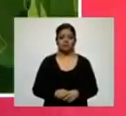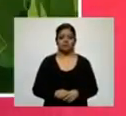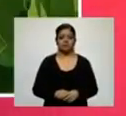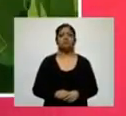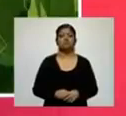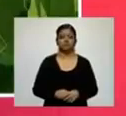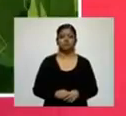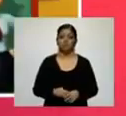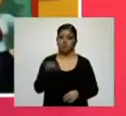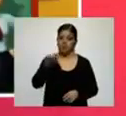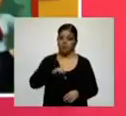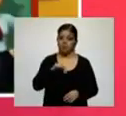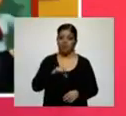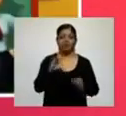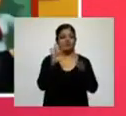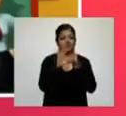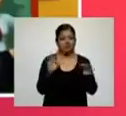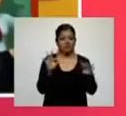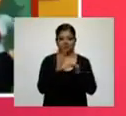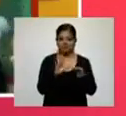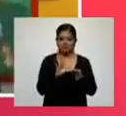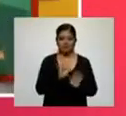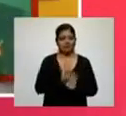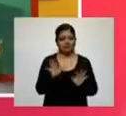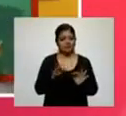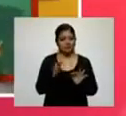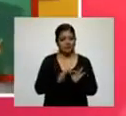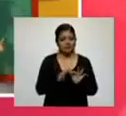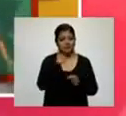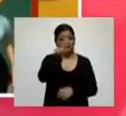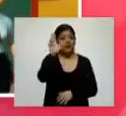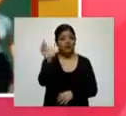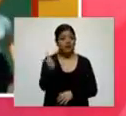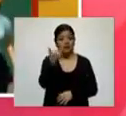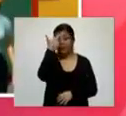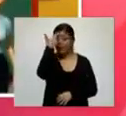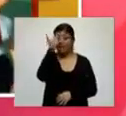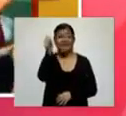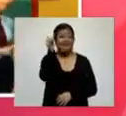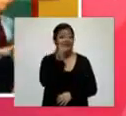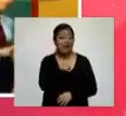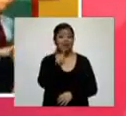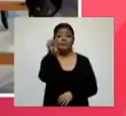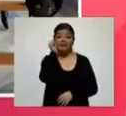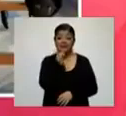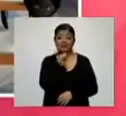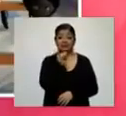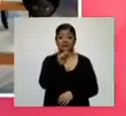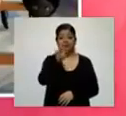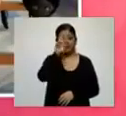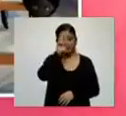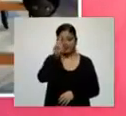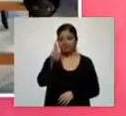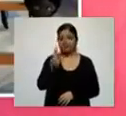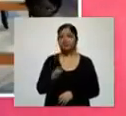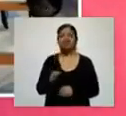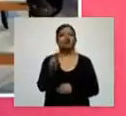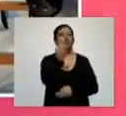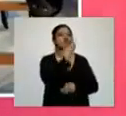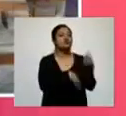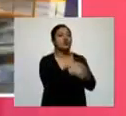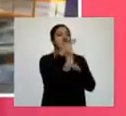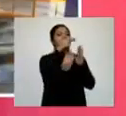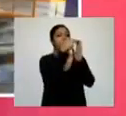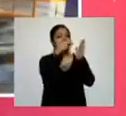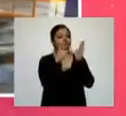Por hoy, esto ha sido todo, amiguitos. Y recordad, siempre, siempre respetar... ¡todas las normas